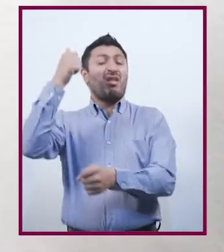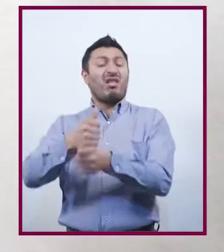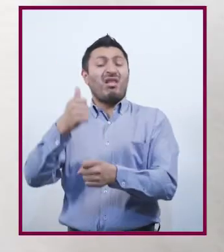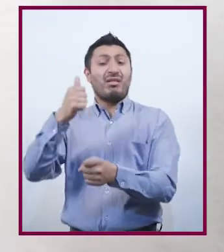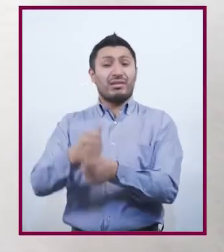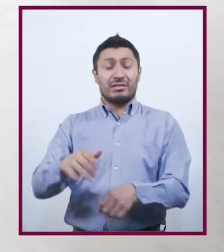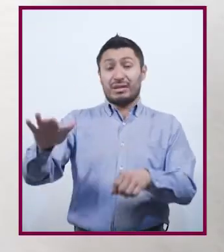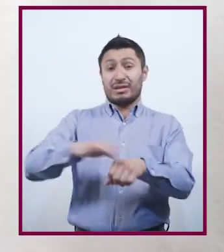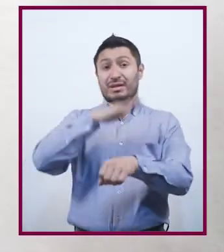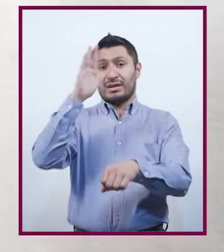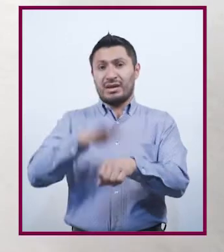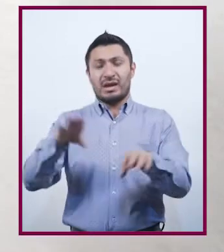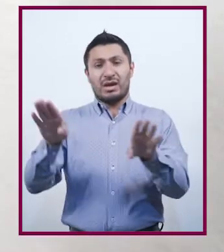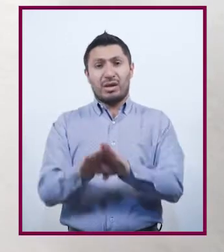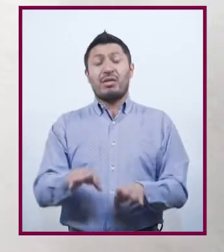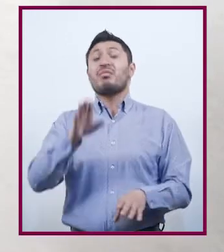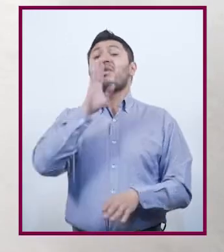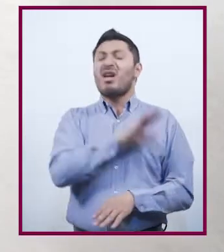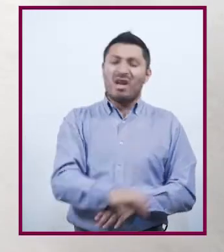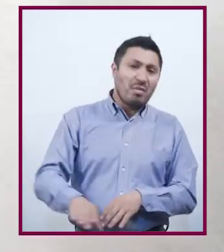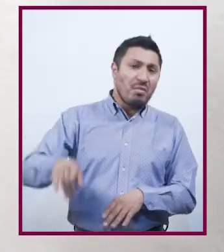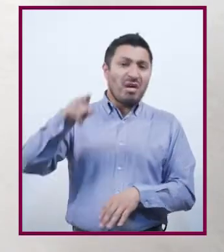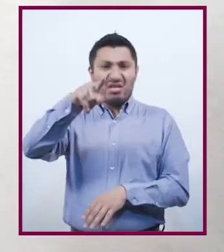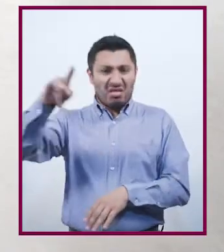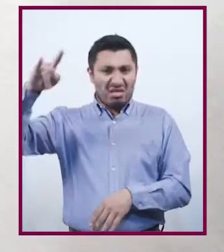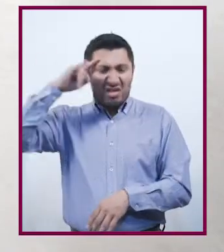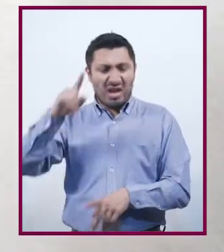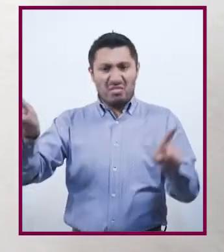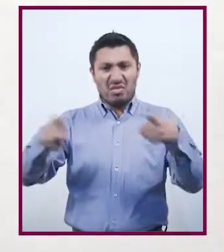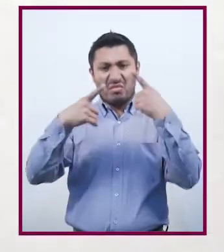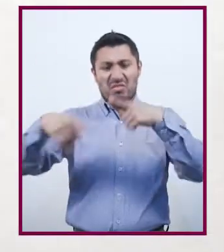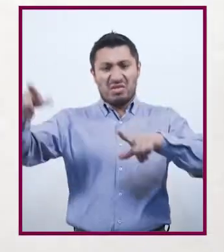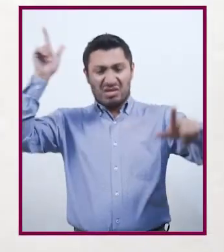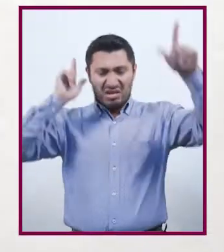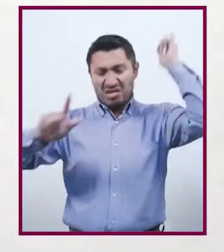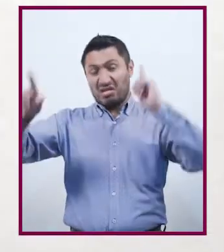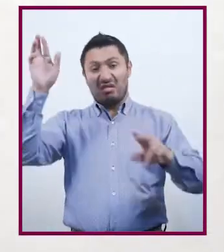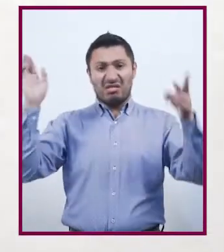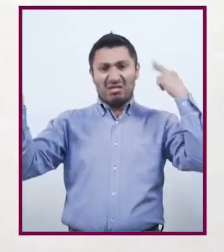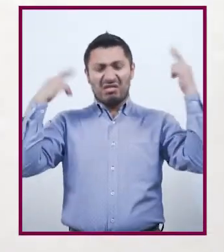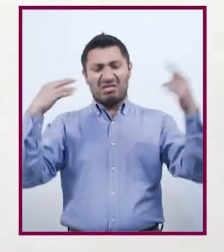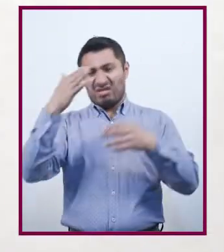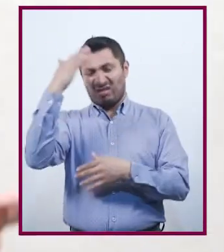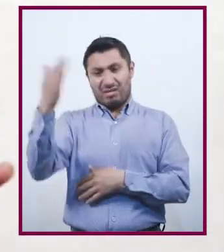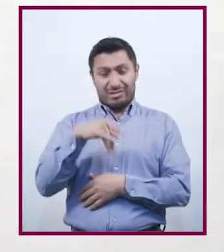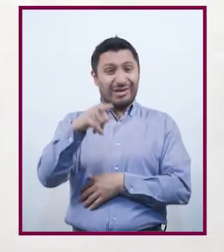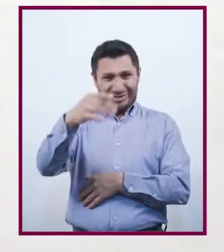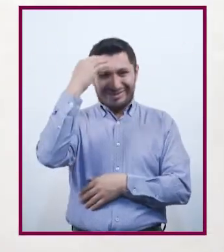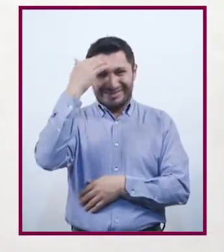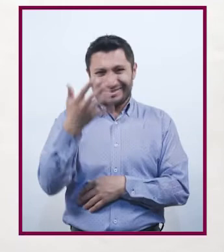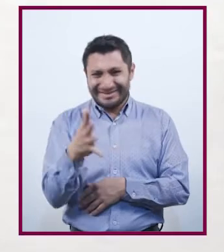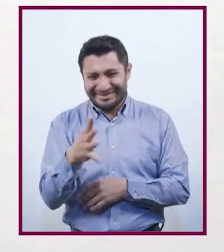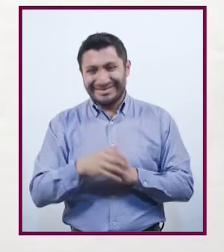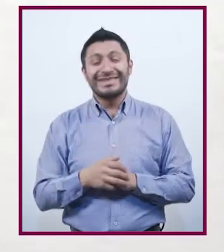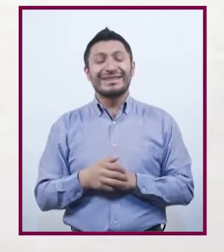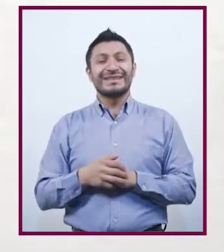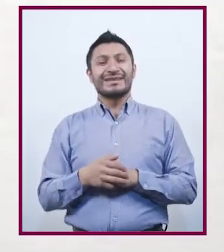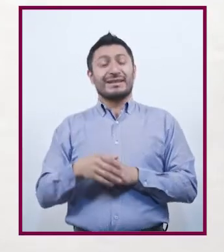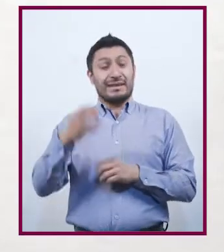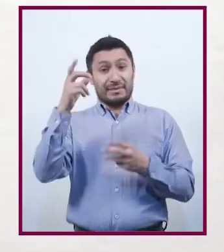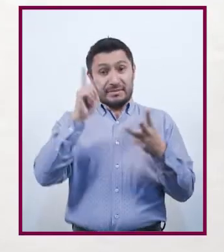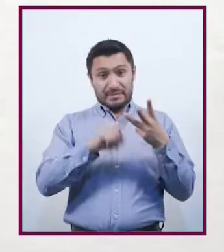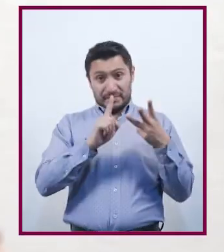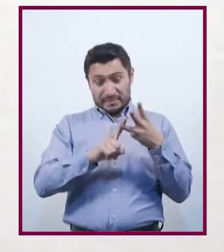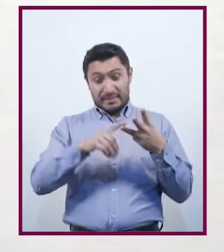géneros musicales que alimentaban y cuestionaban a padres y abuelos. Fueron calificados como blasfemia, ruido y música de locos